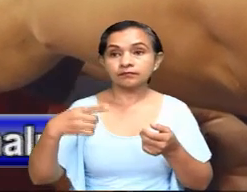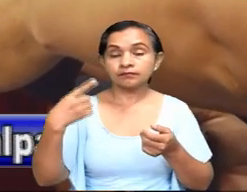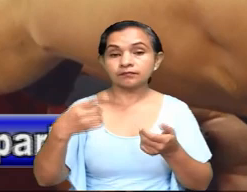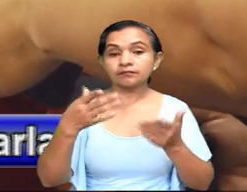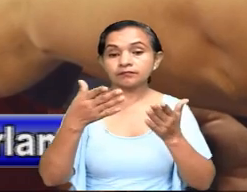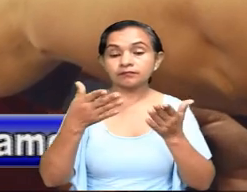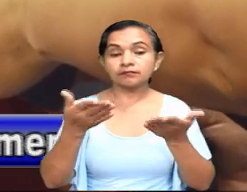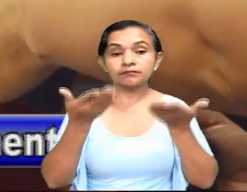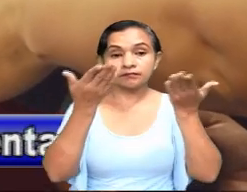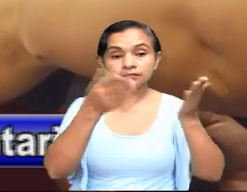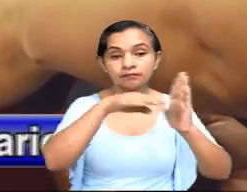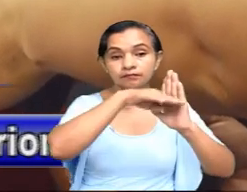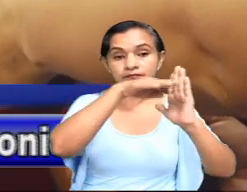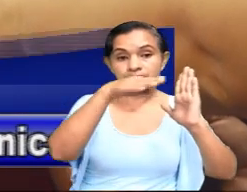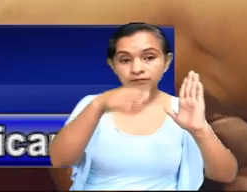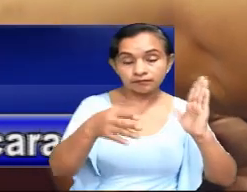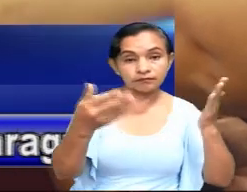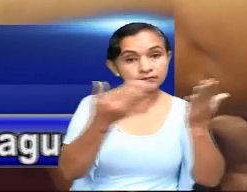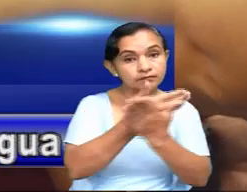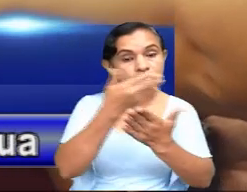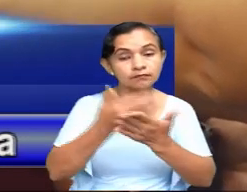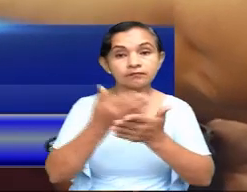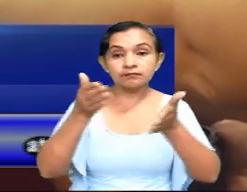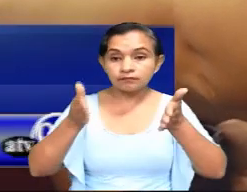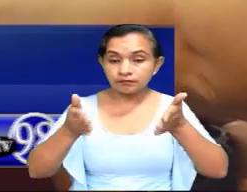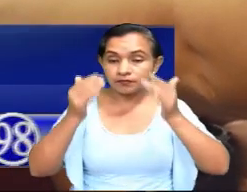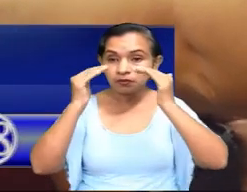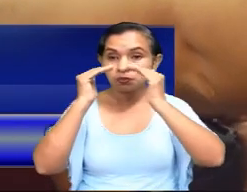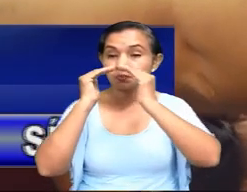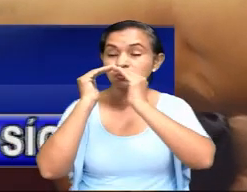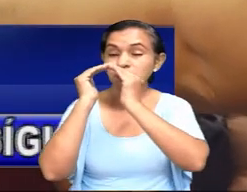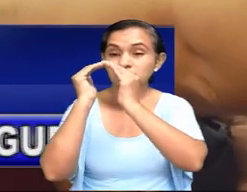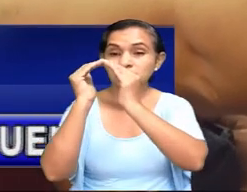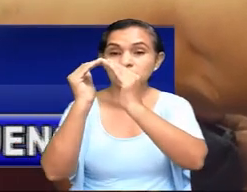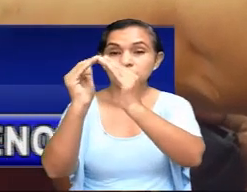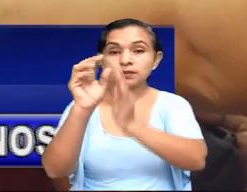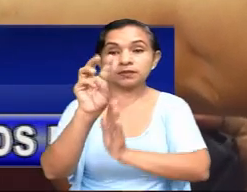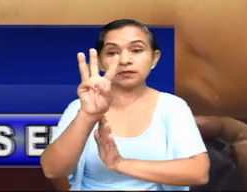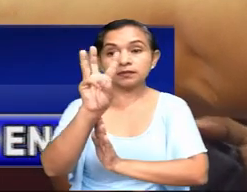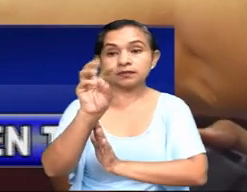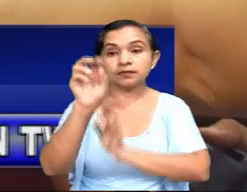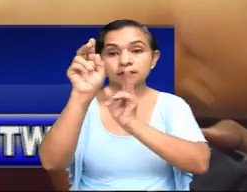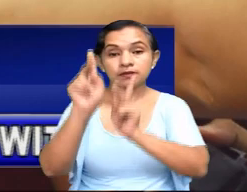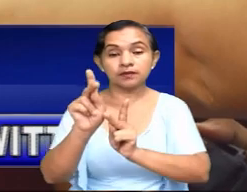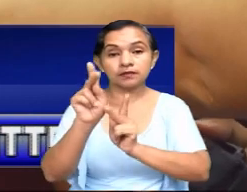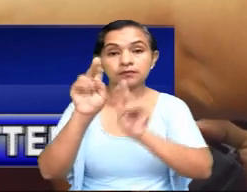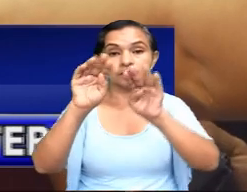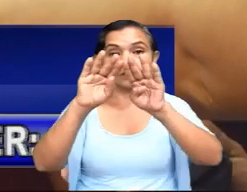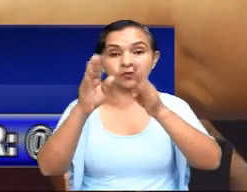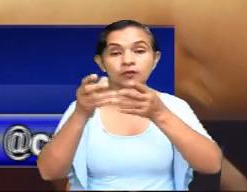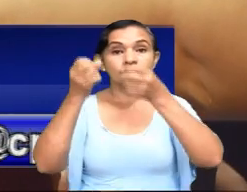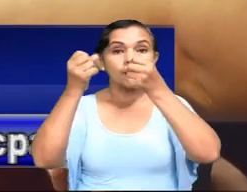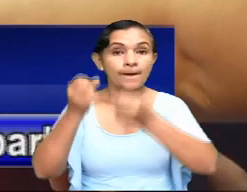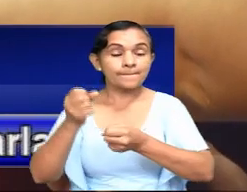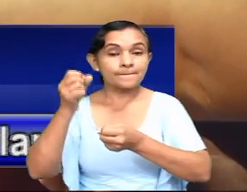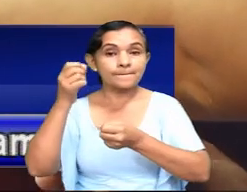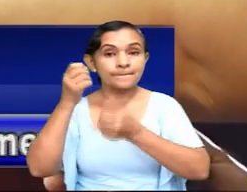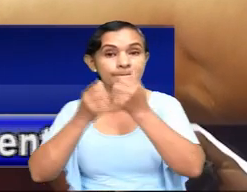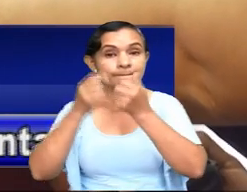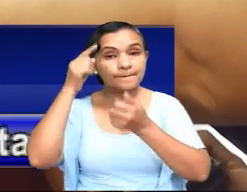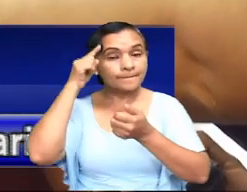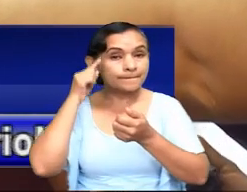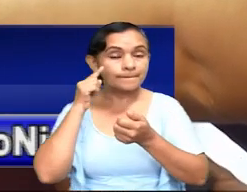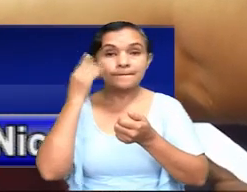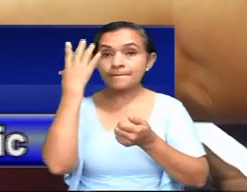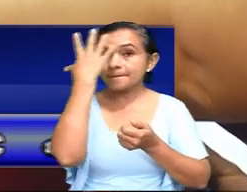camas, se construyó un pabellón para 30 pacientes, mujeres, que quedó muy